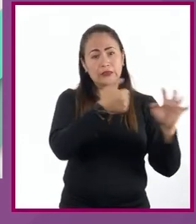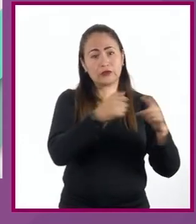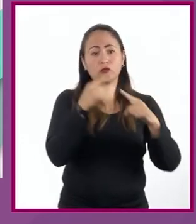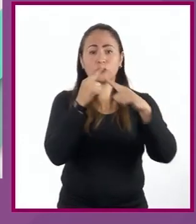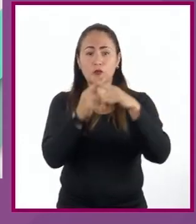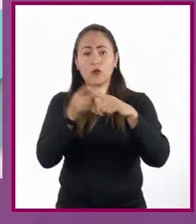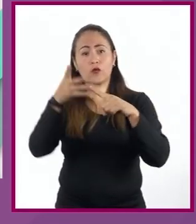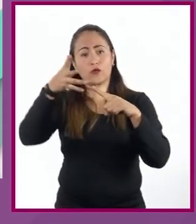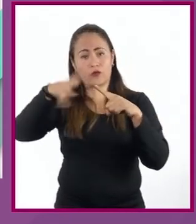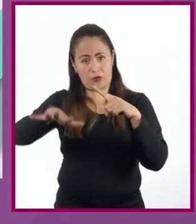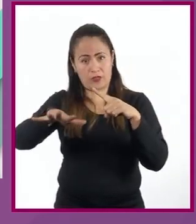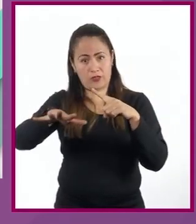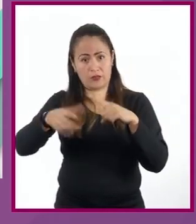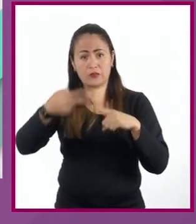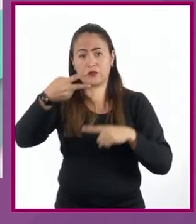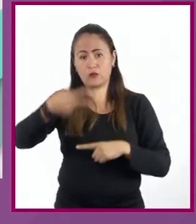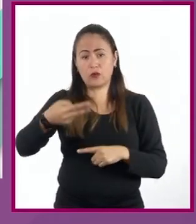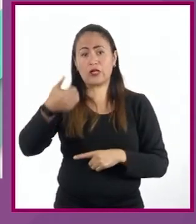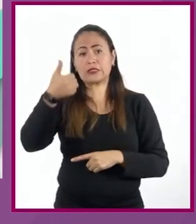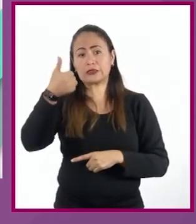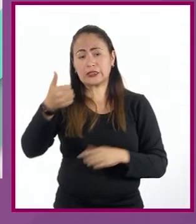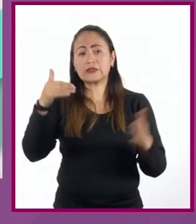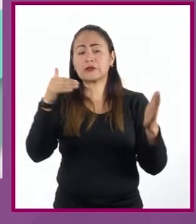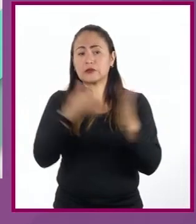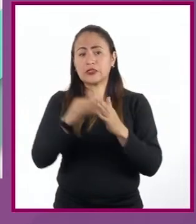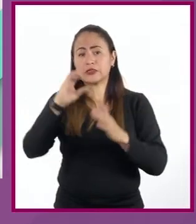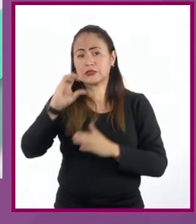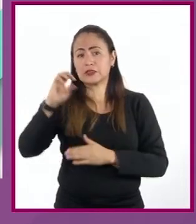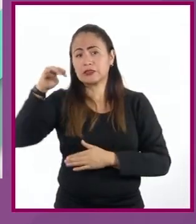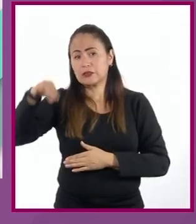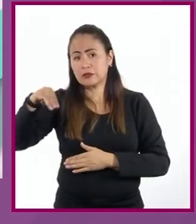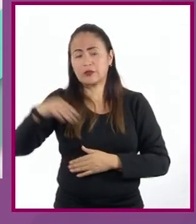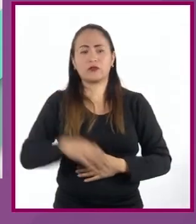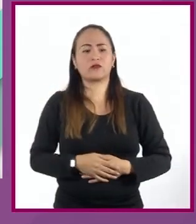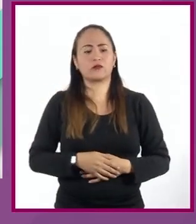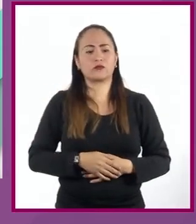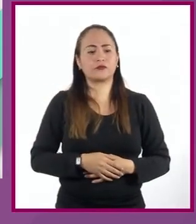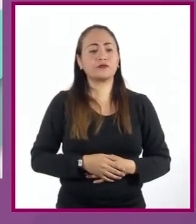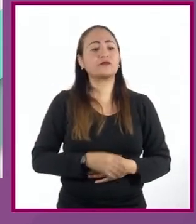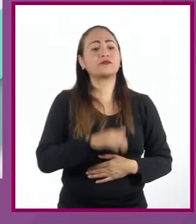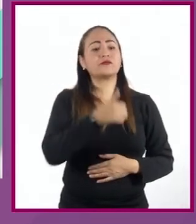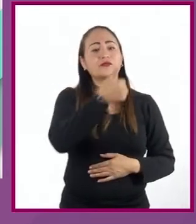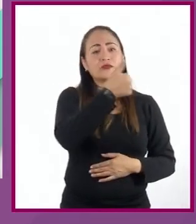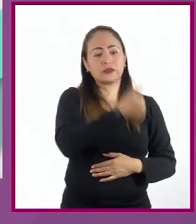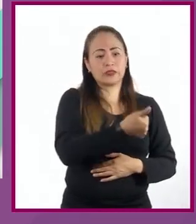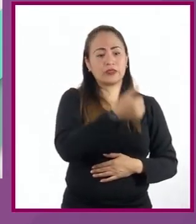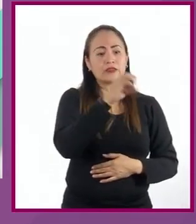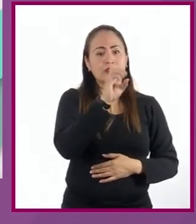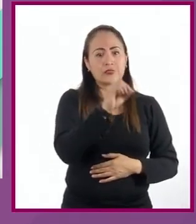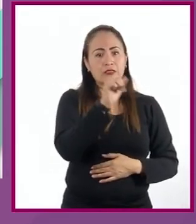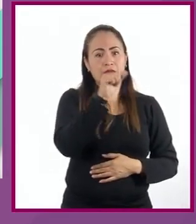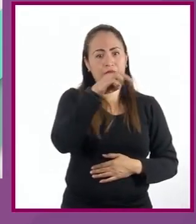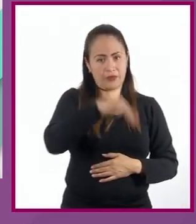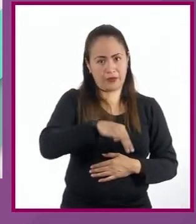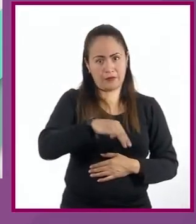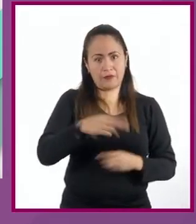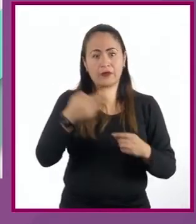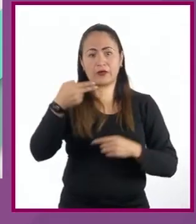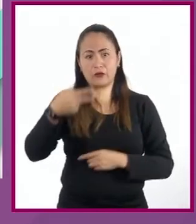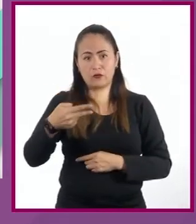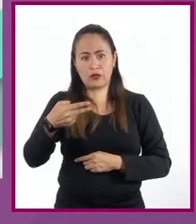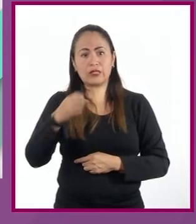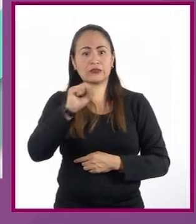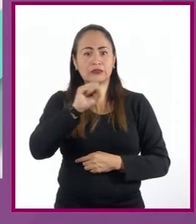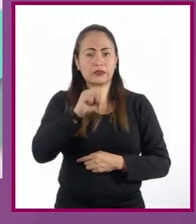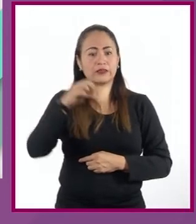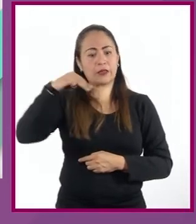y tenemos 6000 centímetros. 6 decámetros son equivalentes a 60 metros.